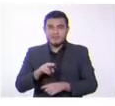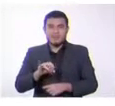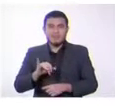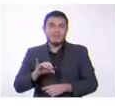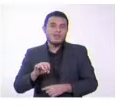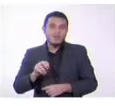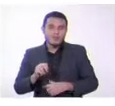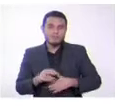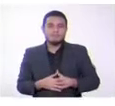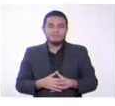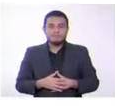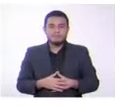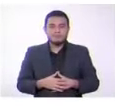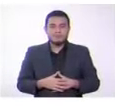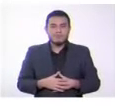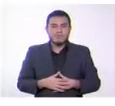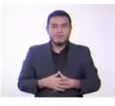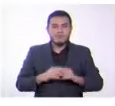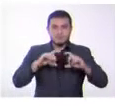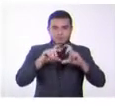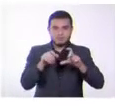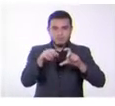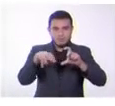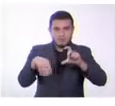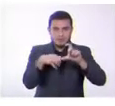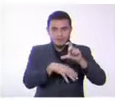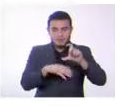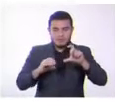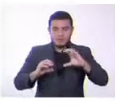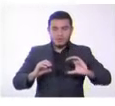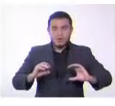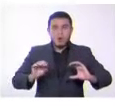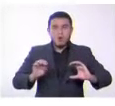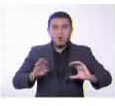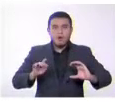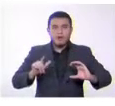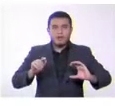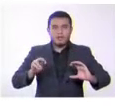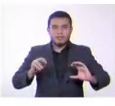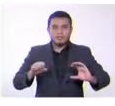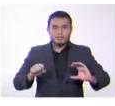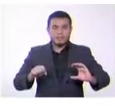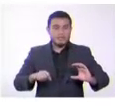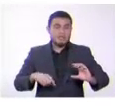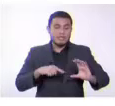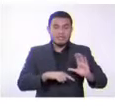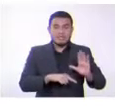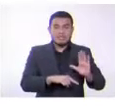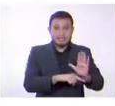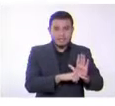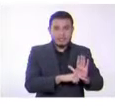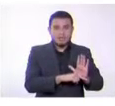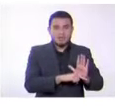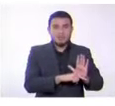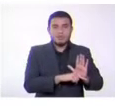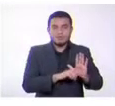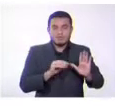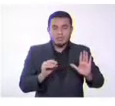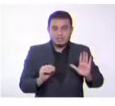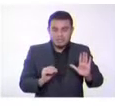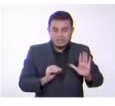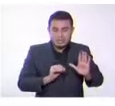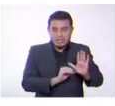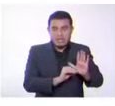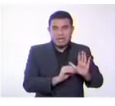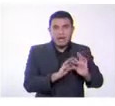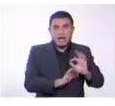Además, en los compuestos covalentes, el número de oxidación negativo se asigna al átomo